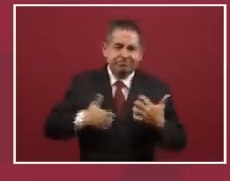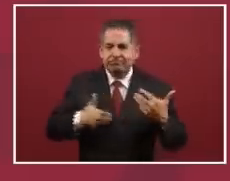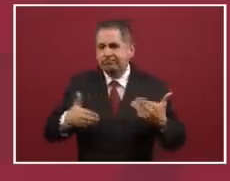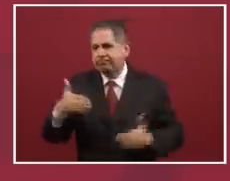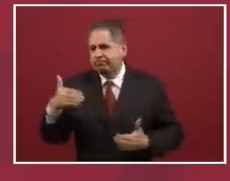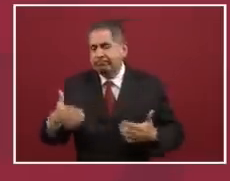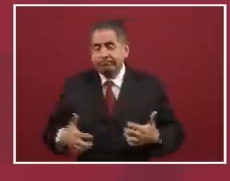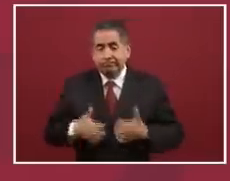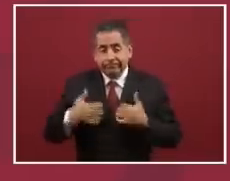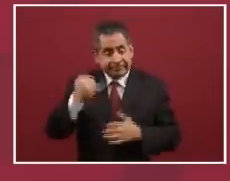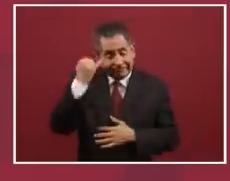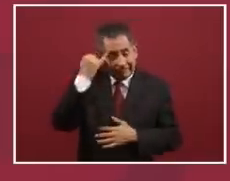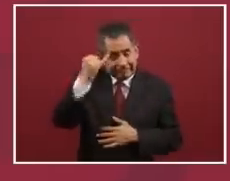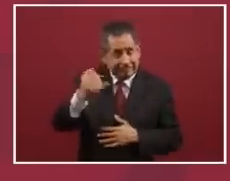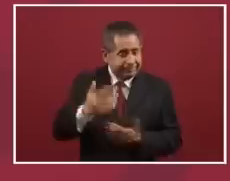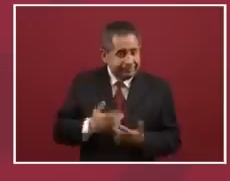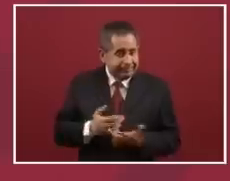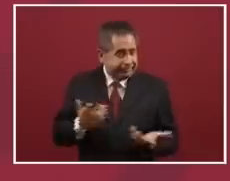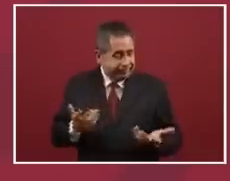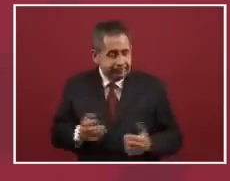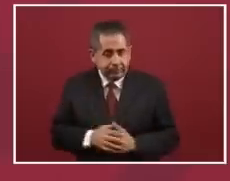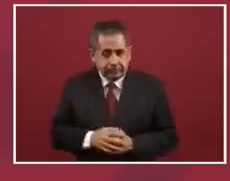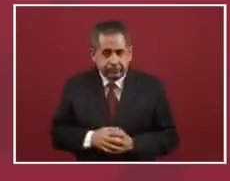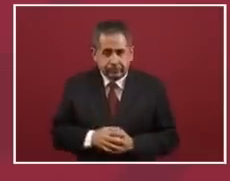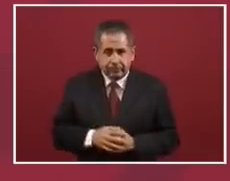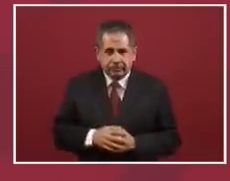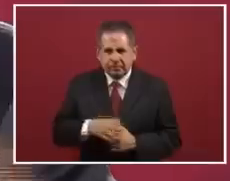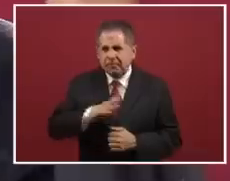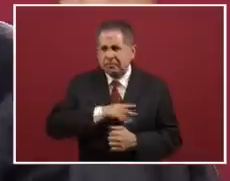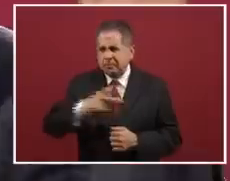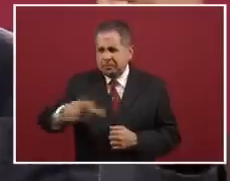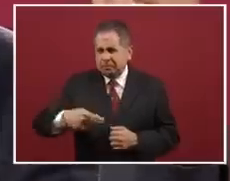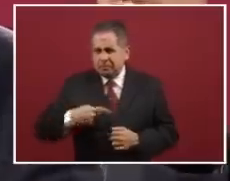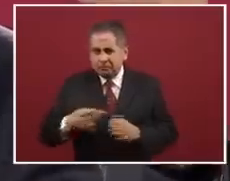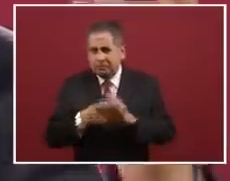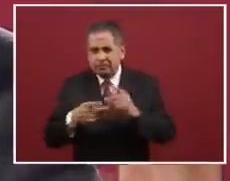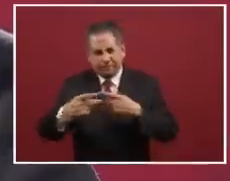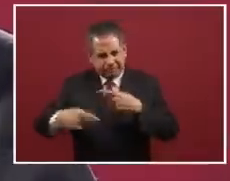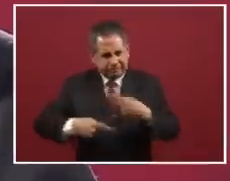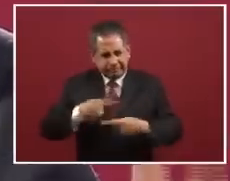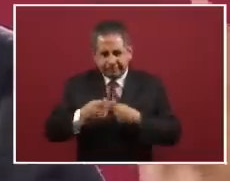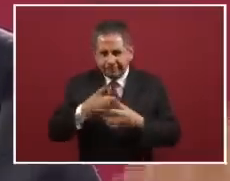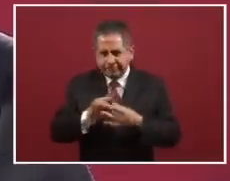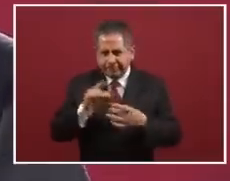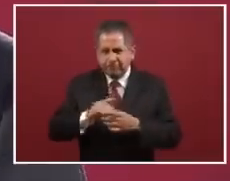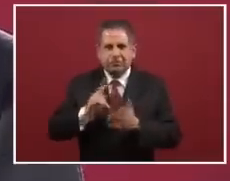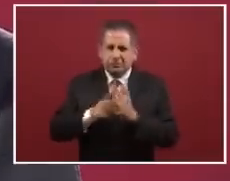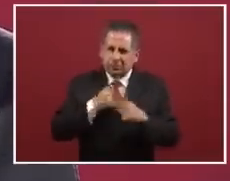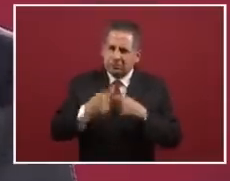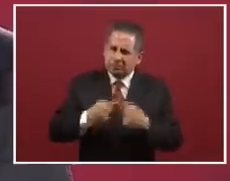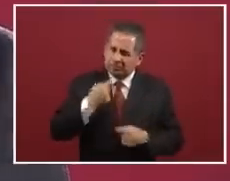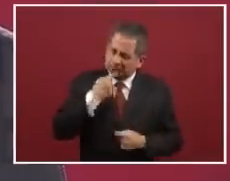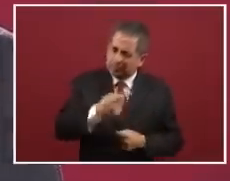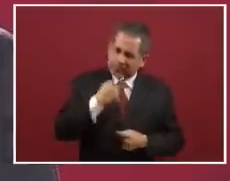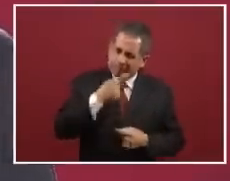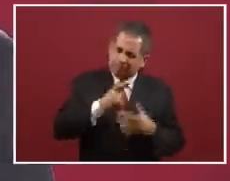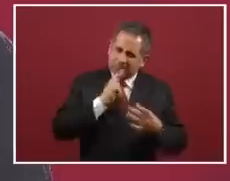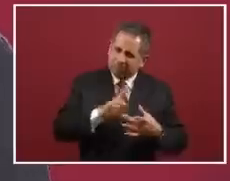molestos. Imagínense lo que querían hacer. Qué bien que me preguntas, porque cada vez que me pregunten lo voy a estar recordando.